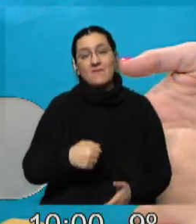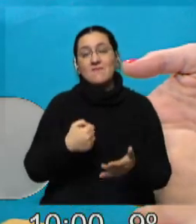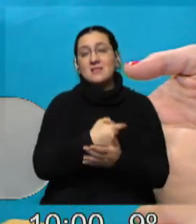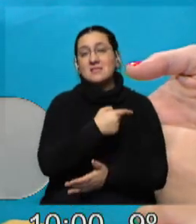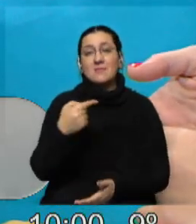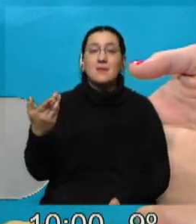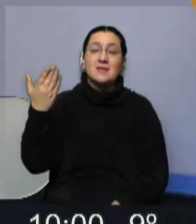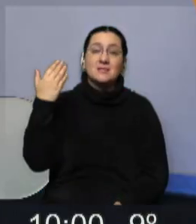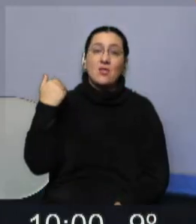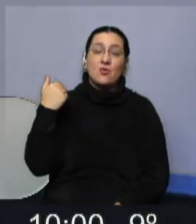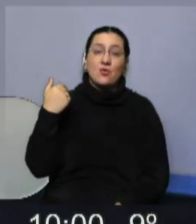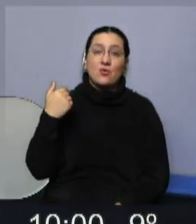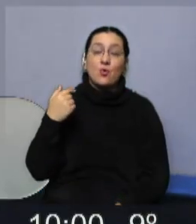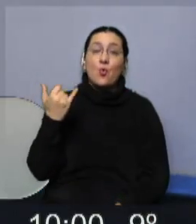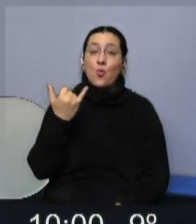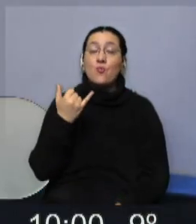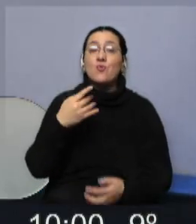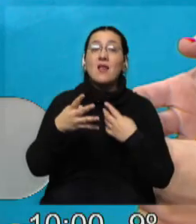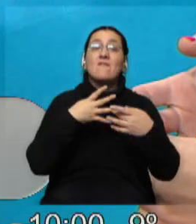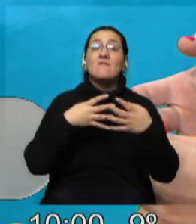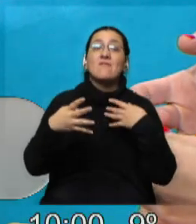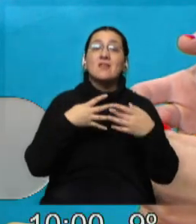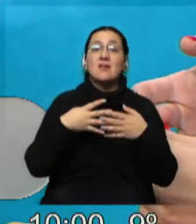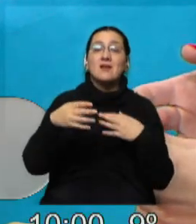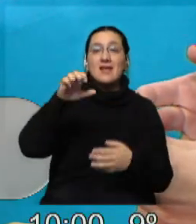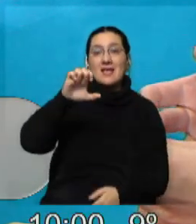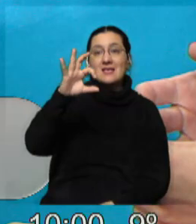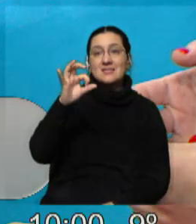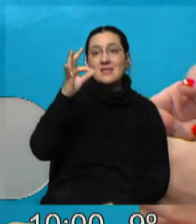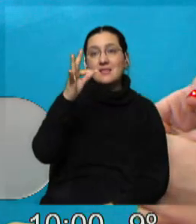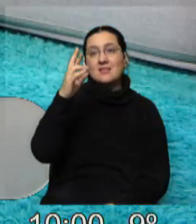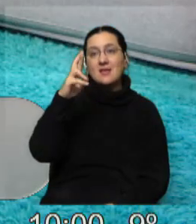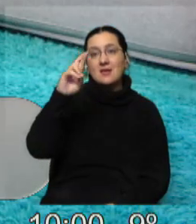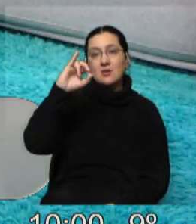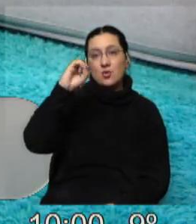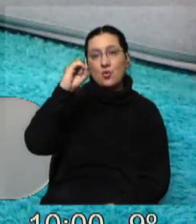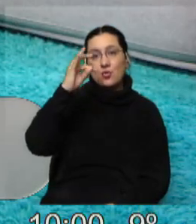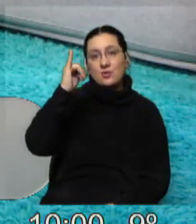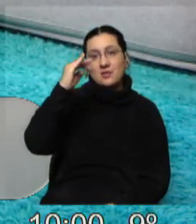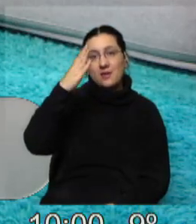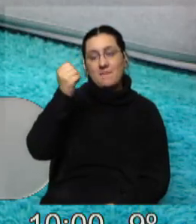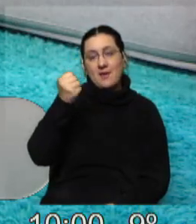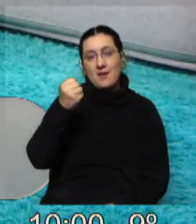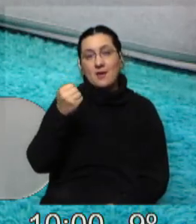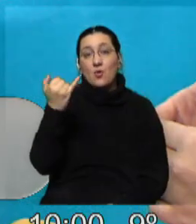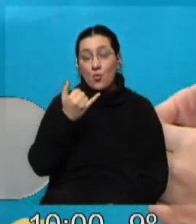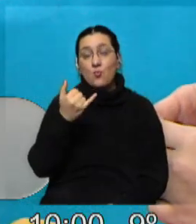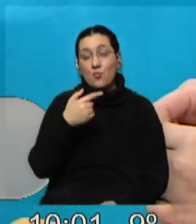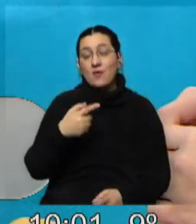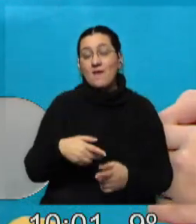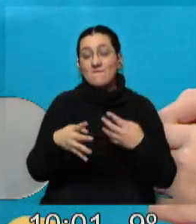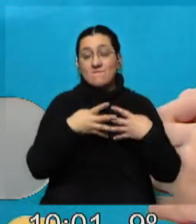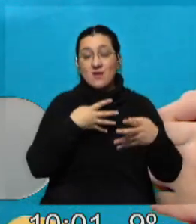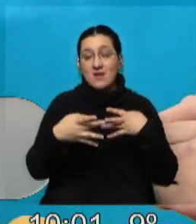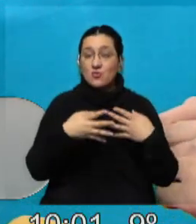Sí, el fin entonces, de semana pasado hubo una feria en Estereotipa, no sé si conocen Estereotipa, una feria de BDSM que estuvo